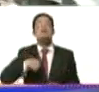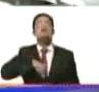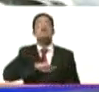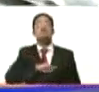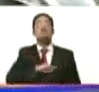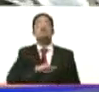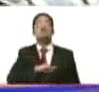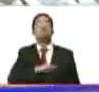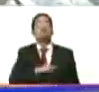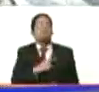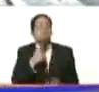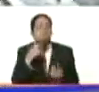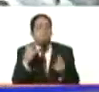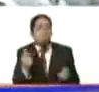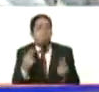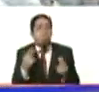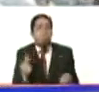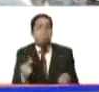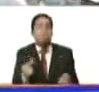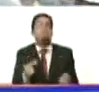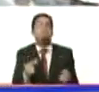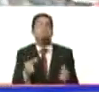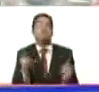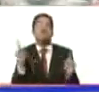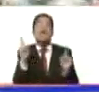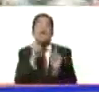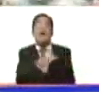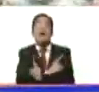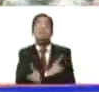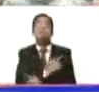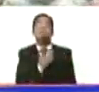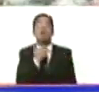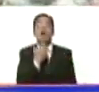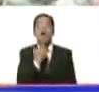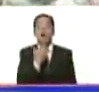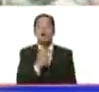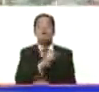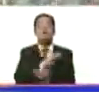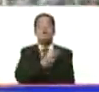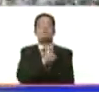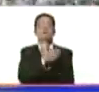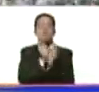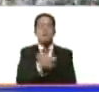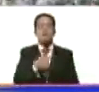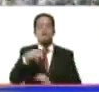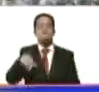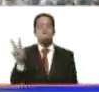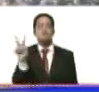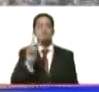de rectificación, en modo de cambio, en modo de transformación revolucionaria de nuestra patria.